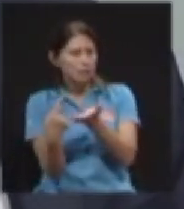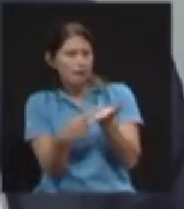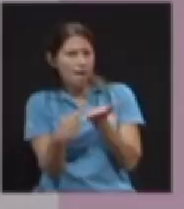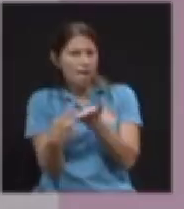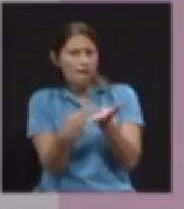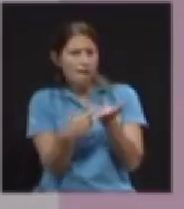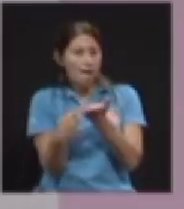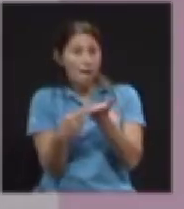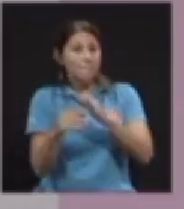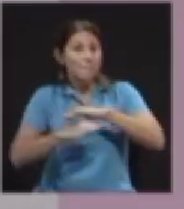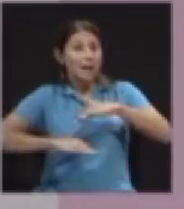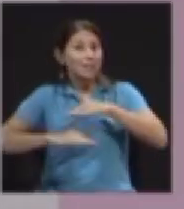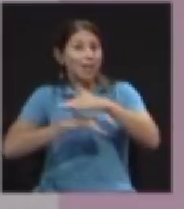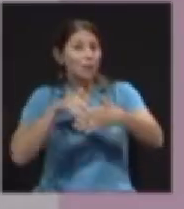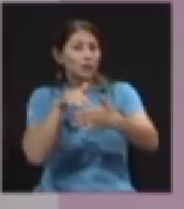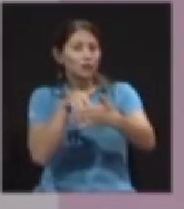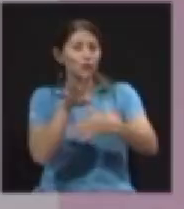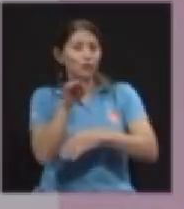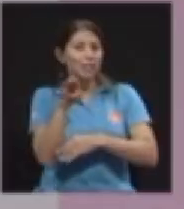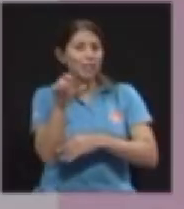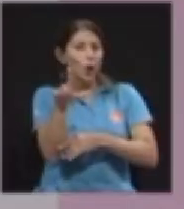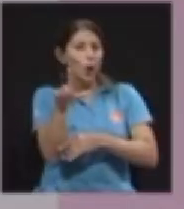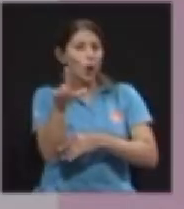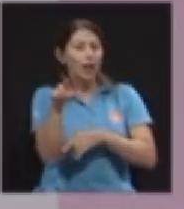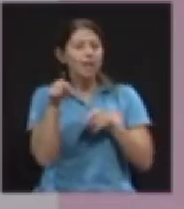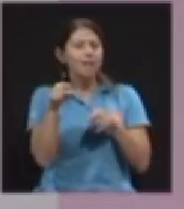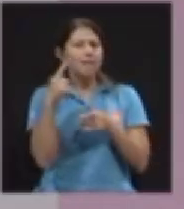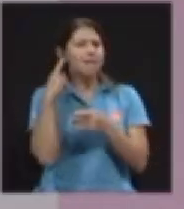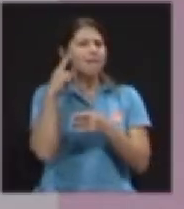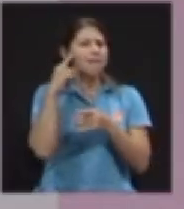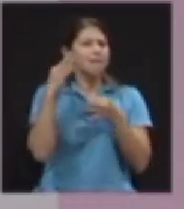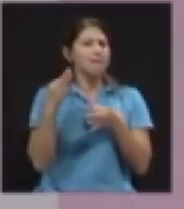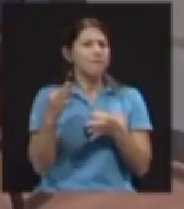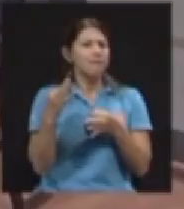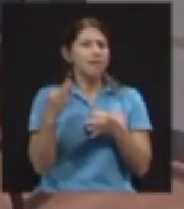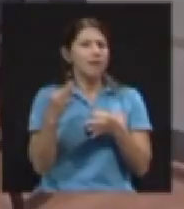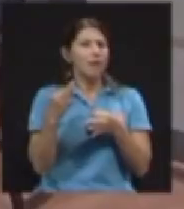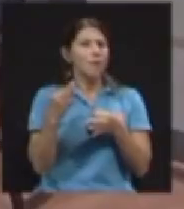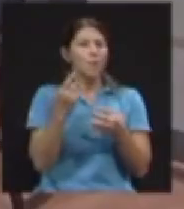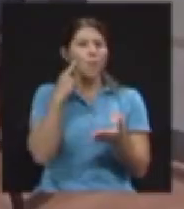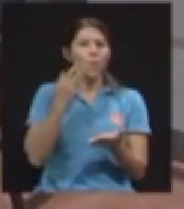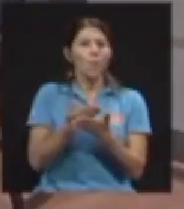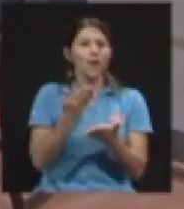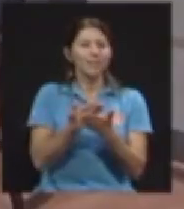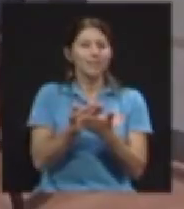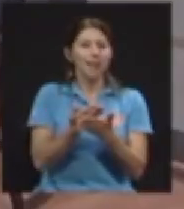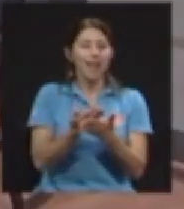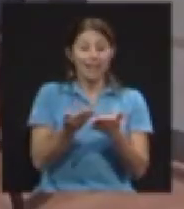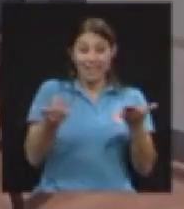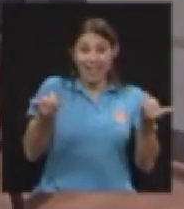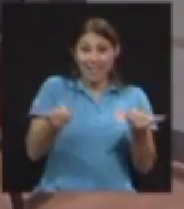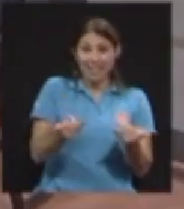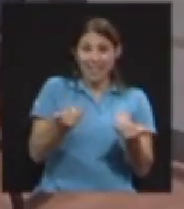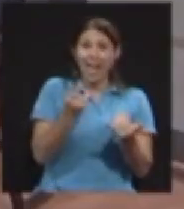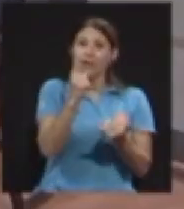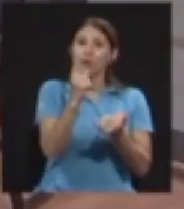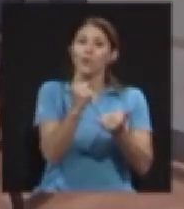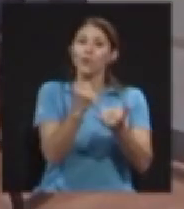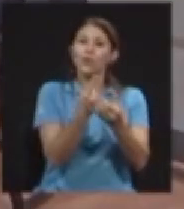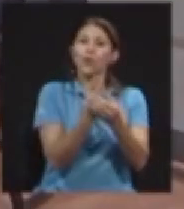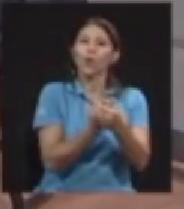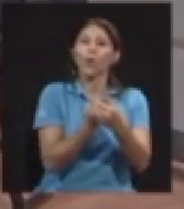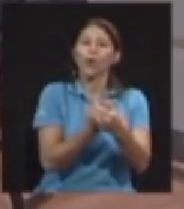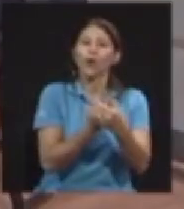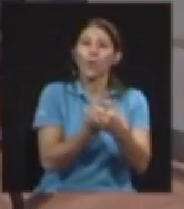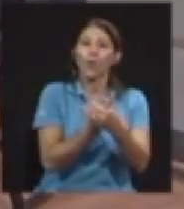de Tirol y muestra que en presencia de un oligopolio, cuando hay líderes y seguidoras, cuando el líder aumenta el